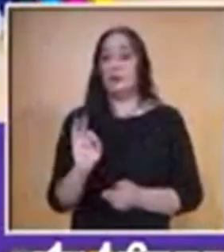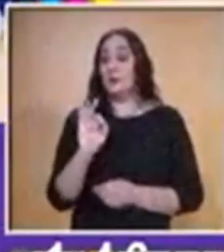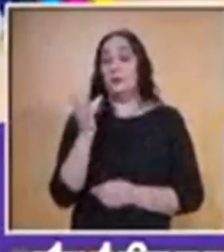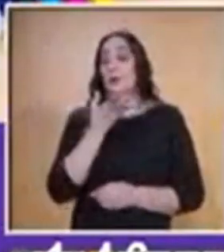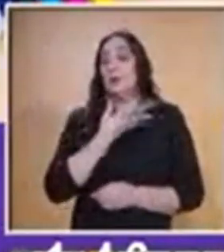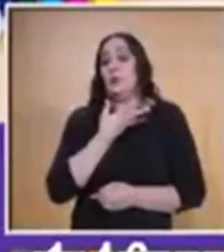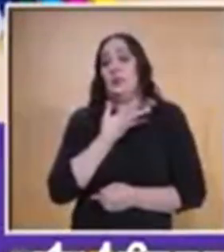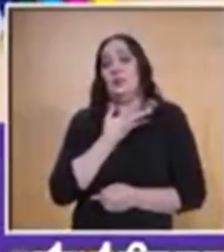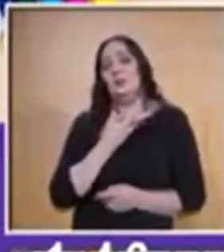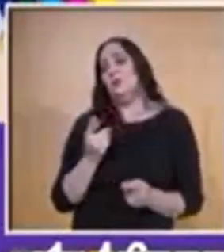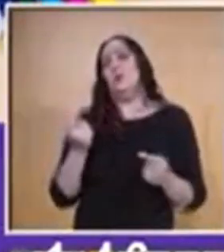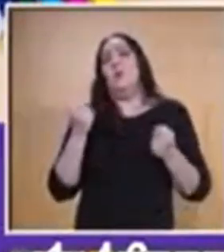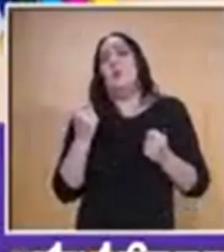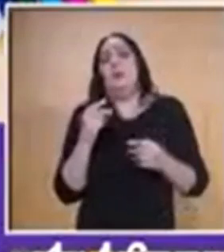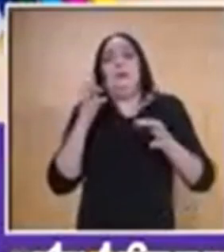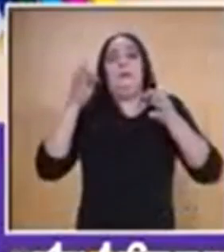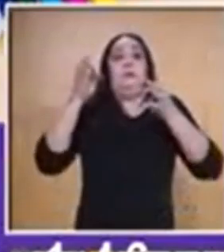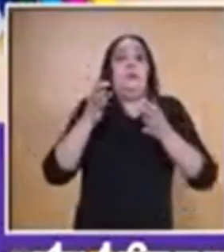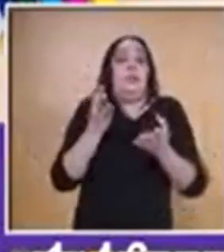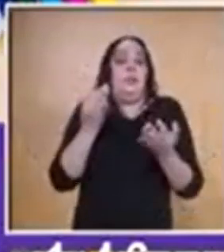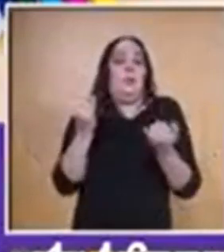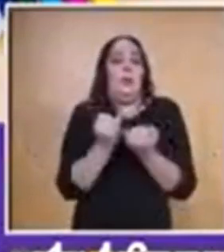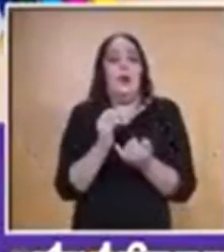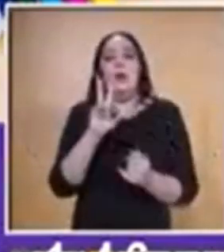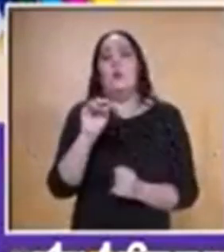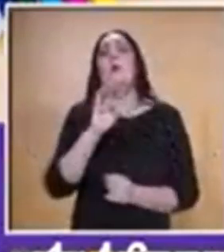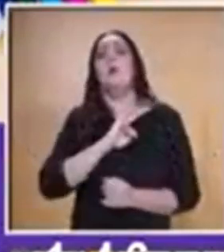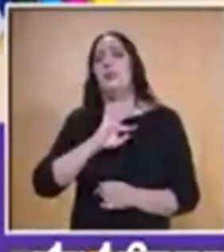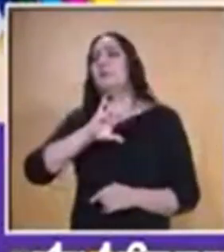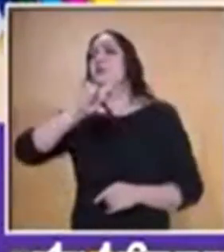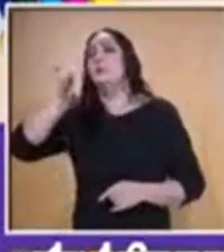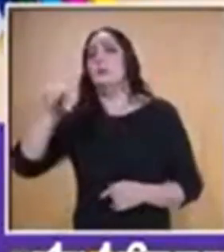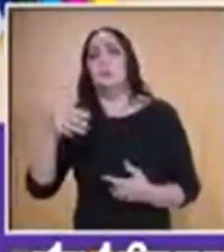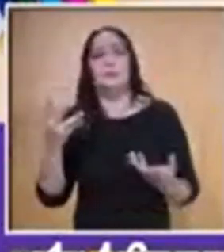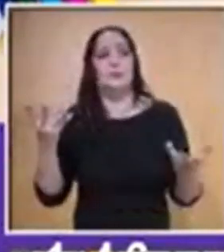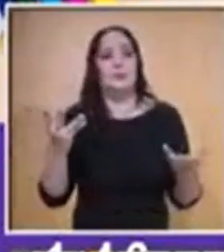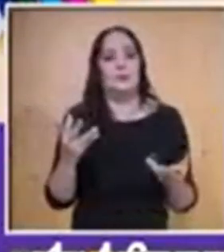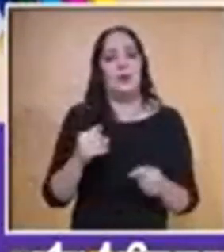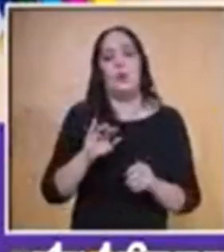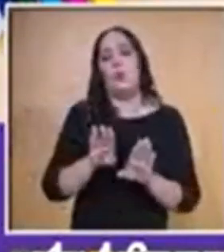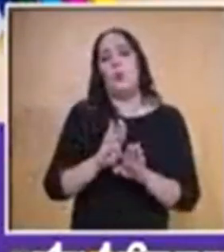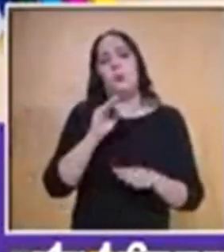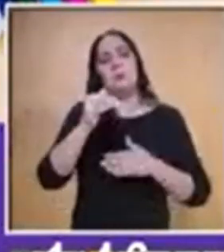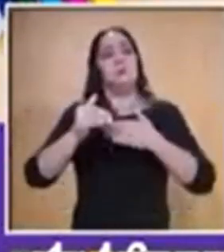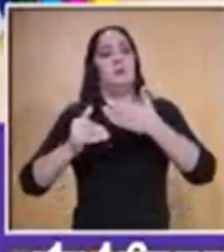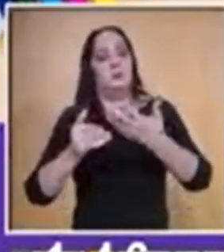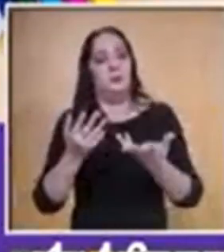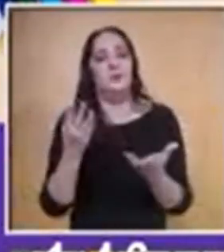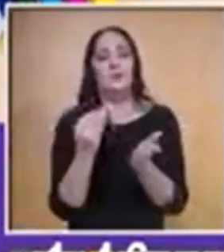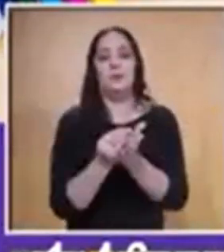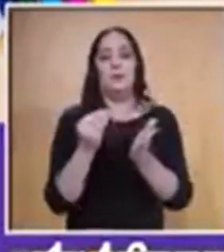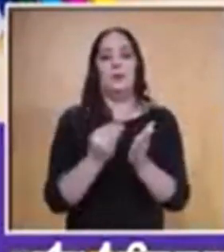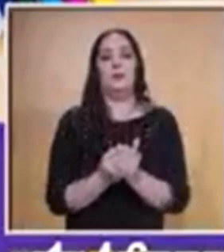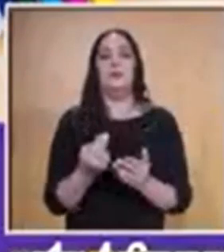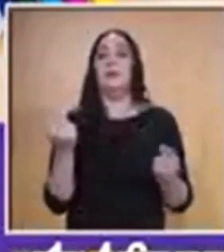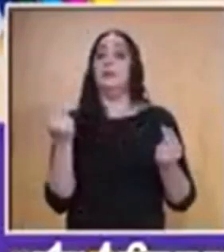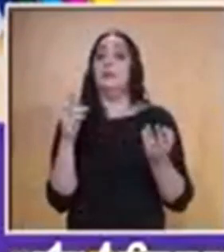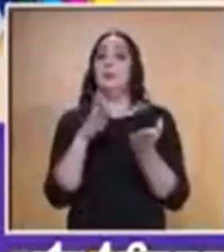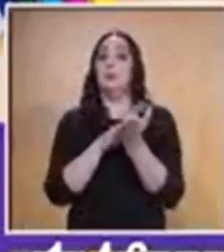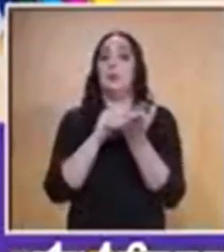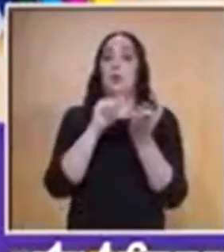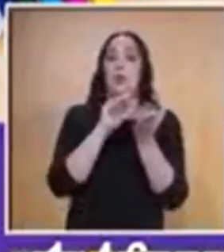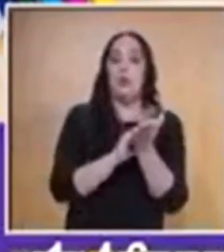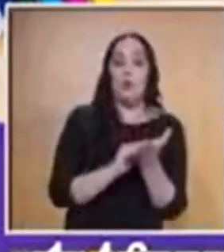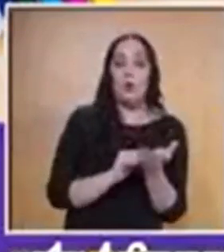no tienen que ser exactos, puedes conseguirlos después conforme vayamos avanzando en la clase. Necesitamos hojas o tu libreta